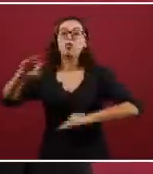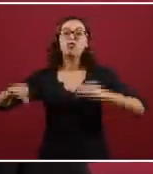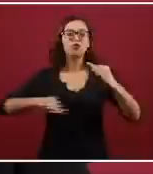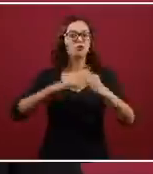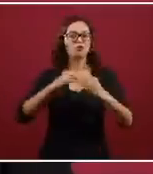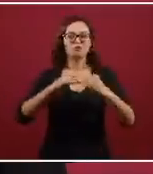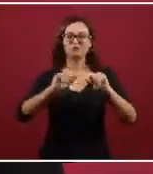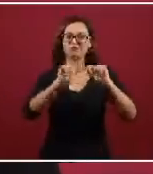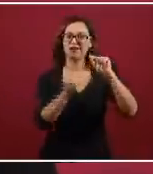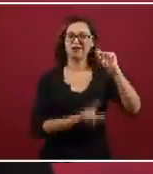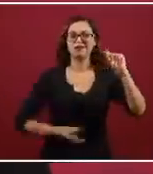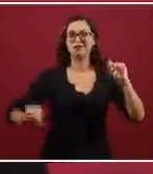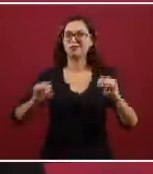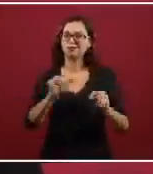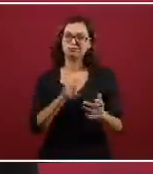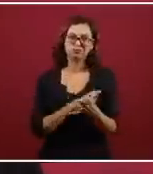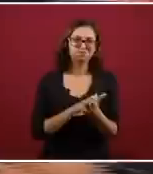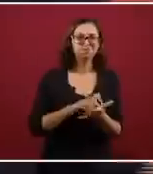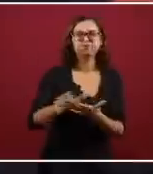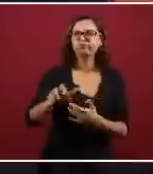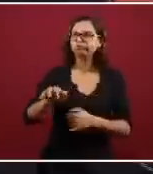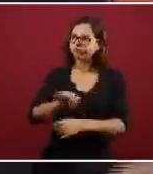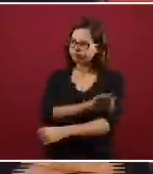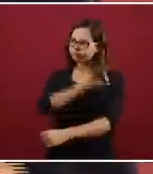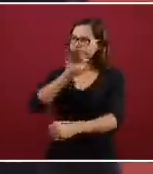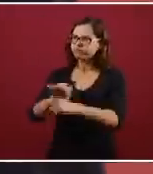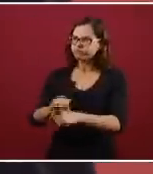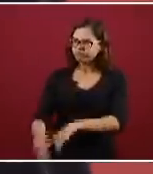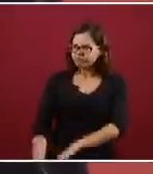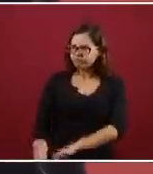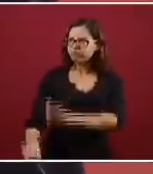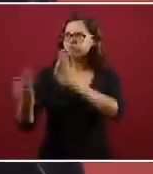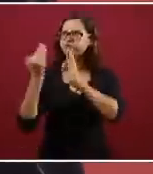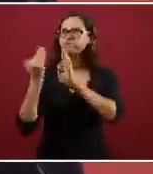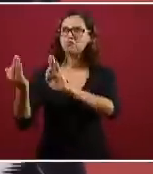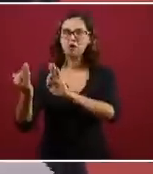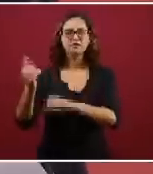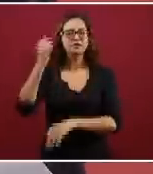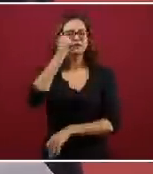Nada más que se malinterpretó.